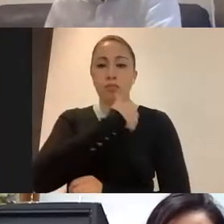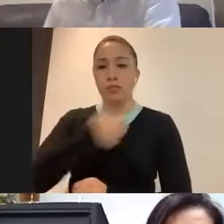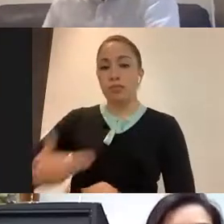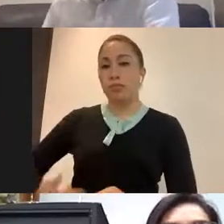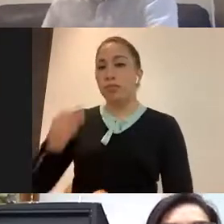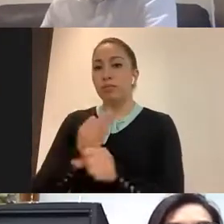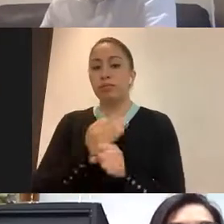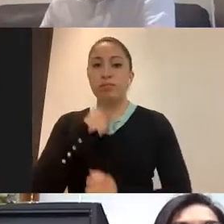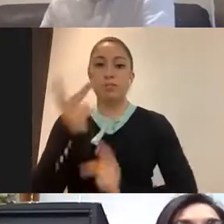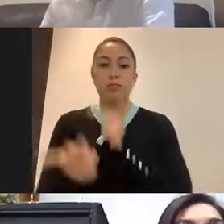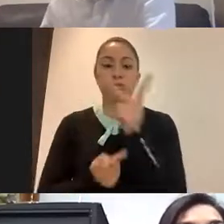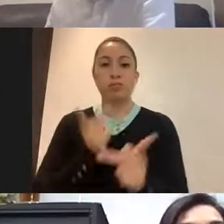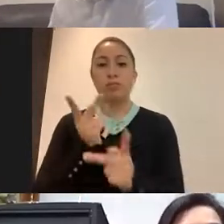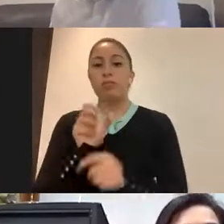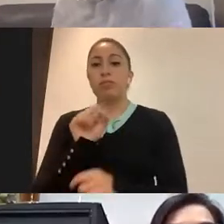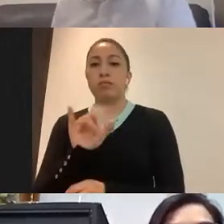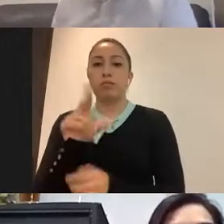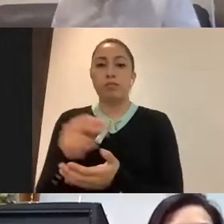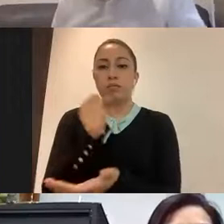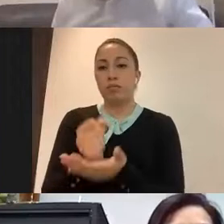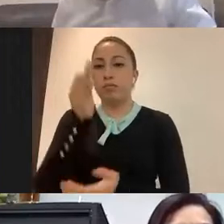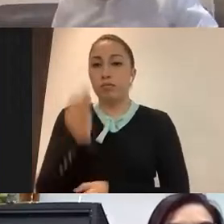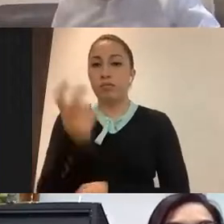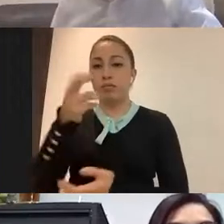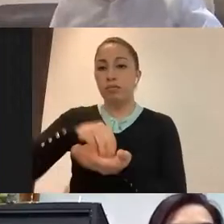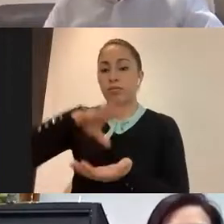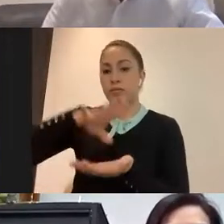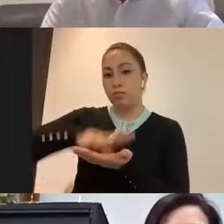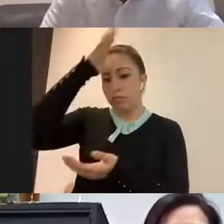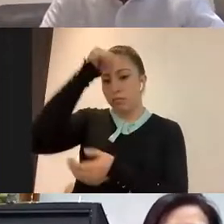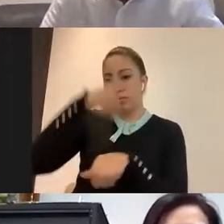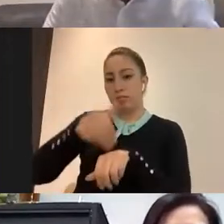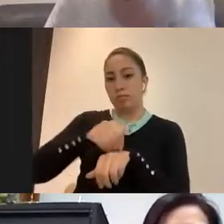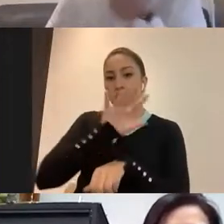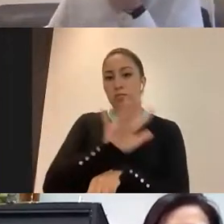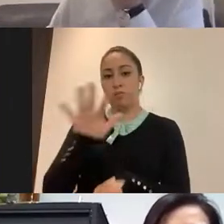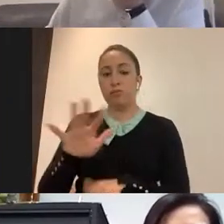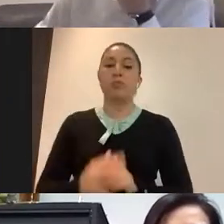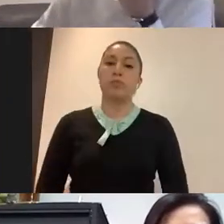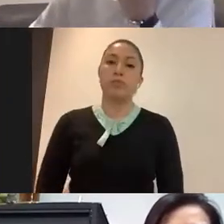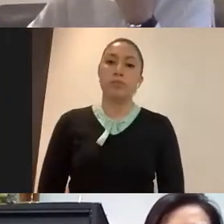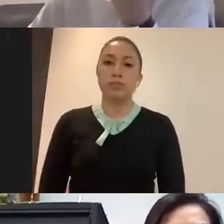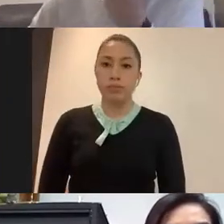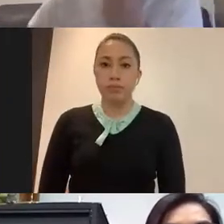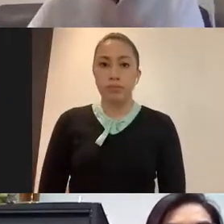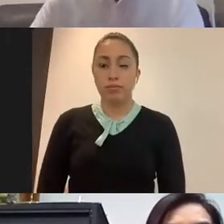a votación el presente acuerdo en los términos presentados.